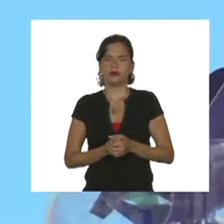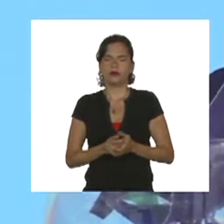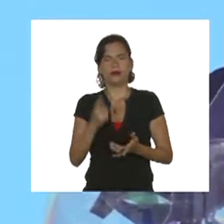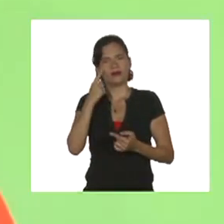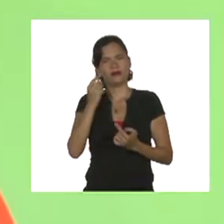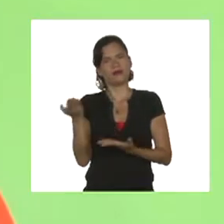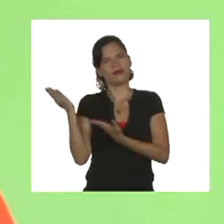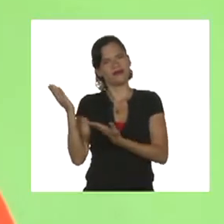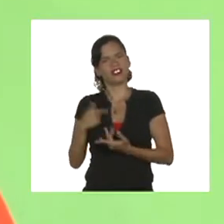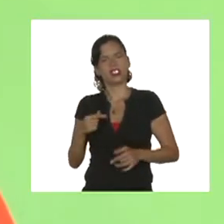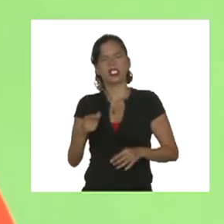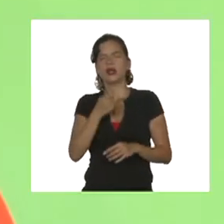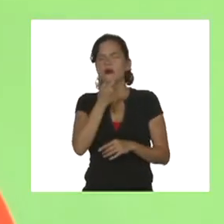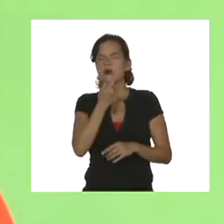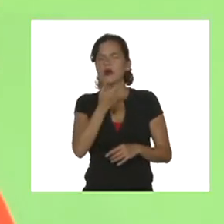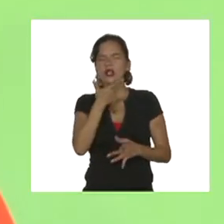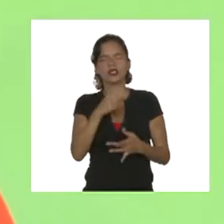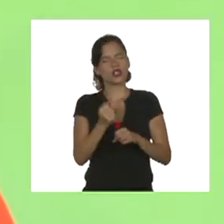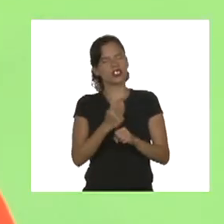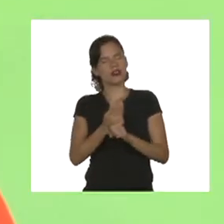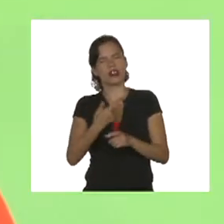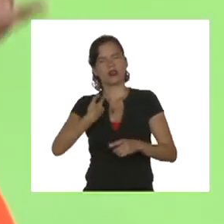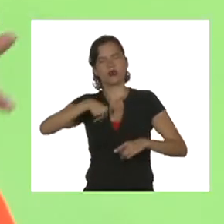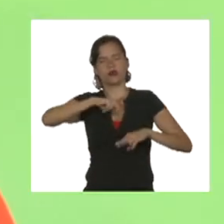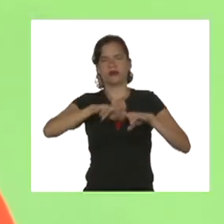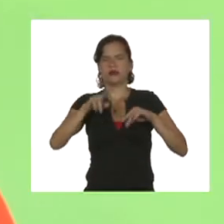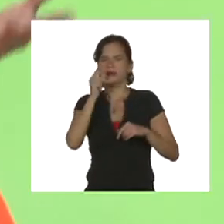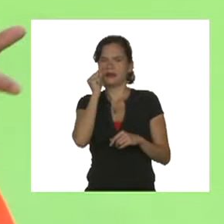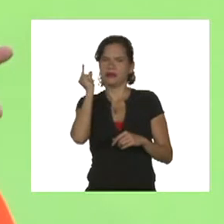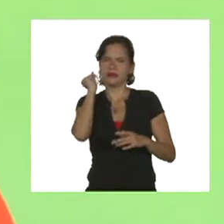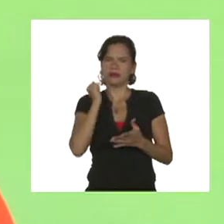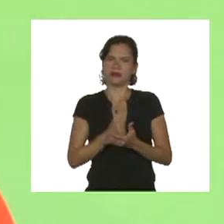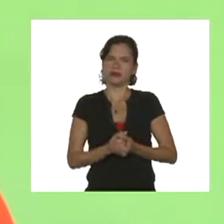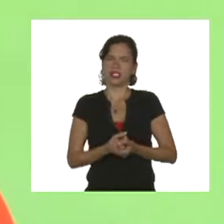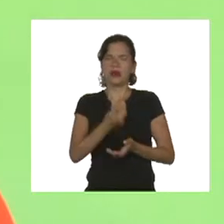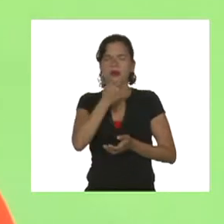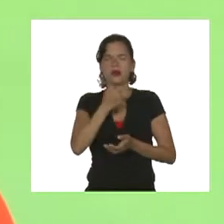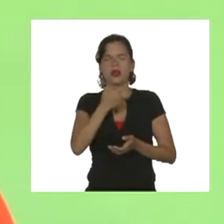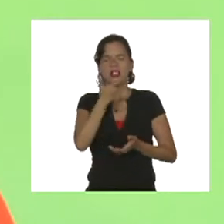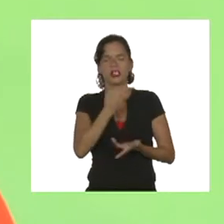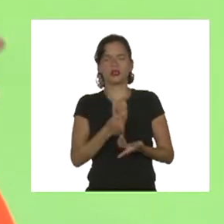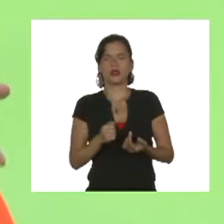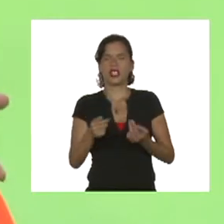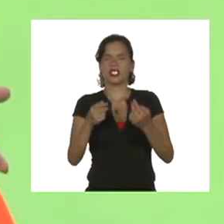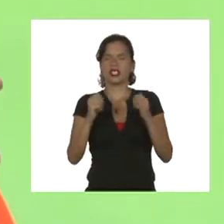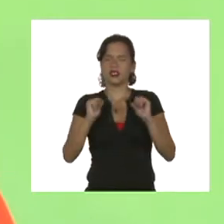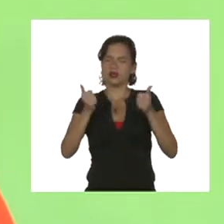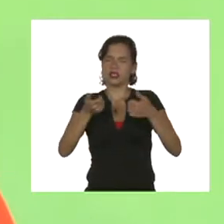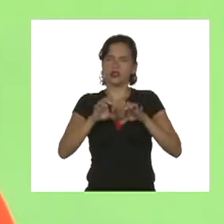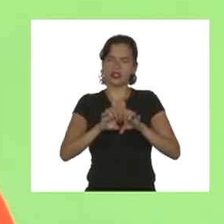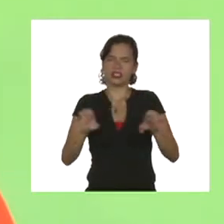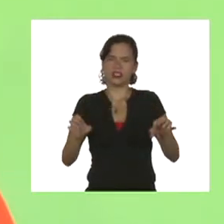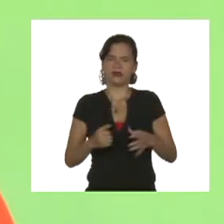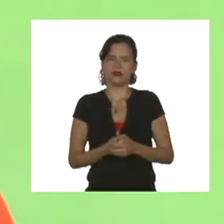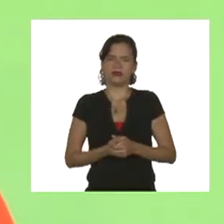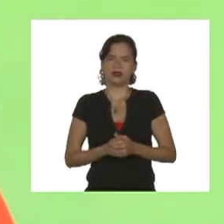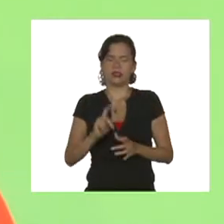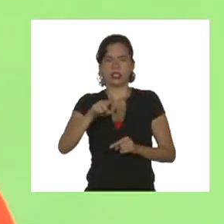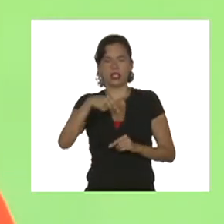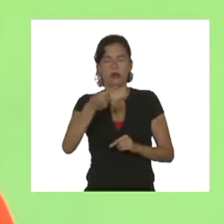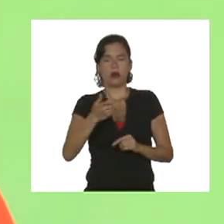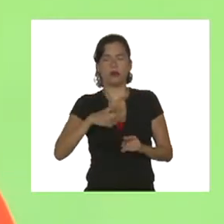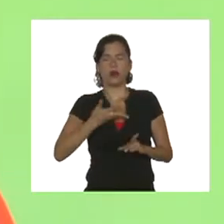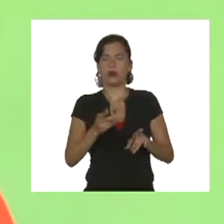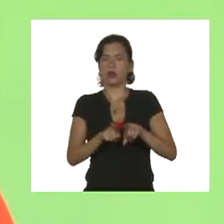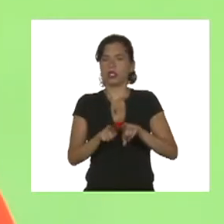¿Ves? Qué bonito es trabajar con nuestras niñas y niños, qué bonito es nuestra etapa de educación inicial. Luego